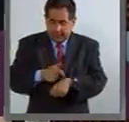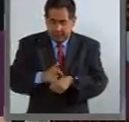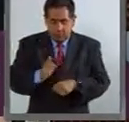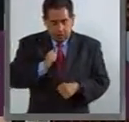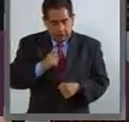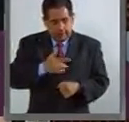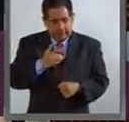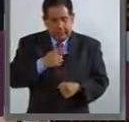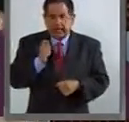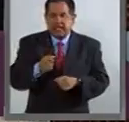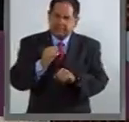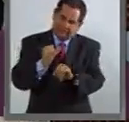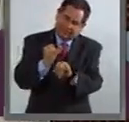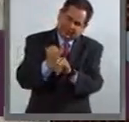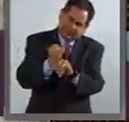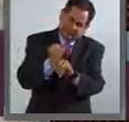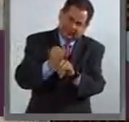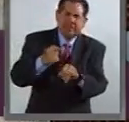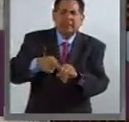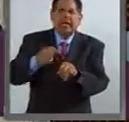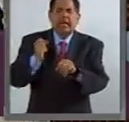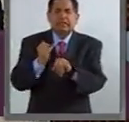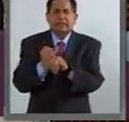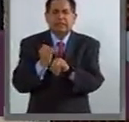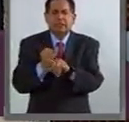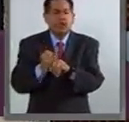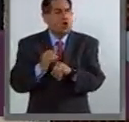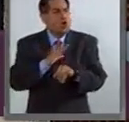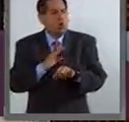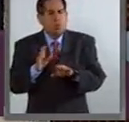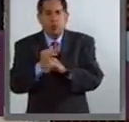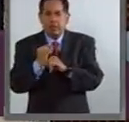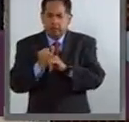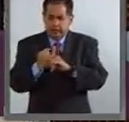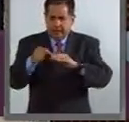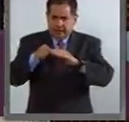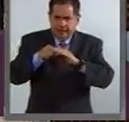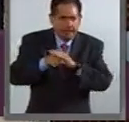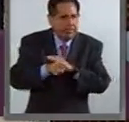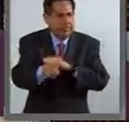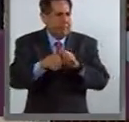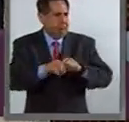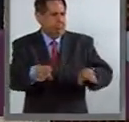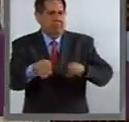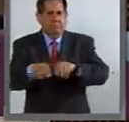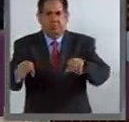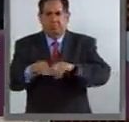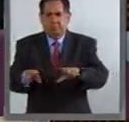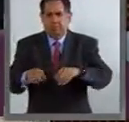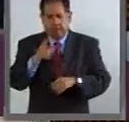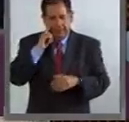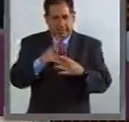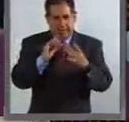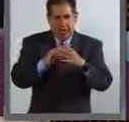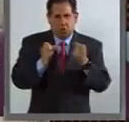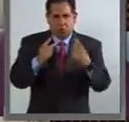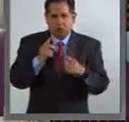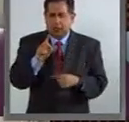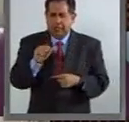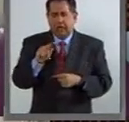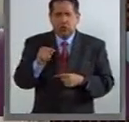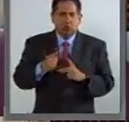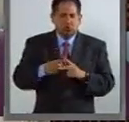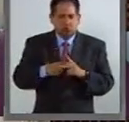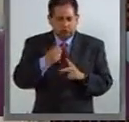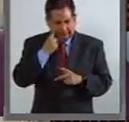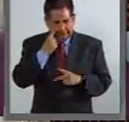implica el Internet y hasta dónde podemos llegar a través del Internet. Y les voy a dar algunas cifras que